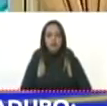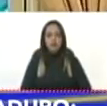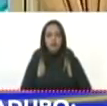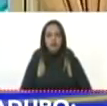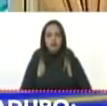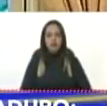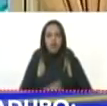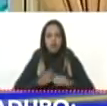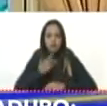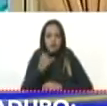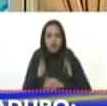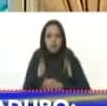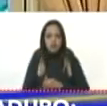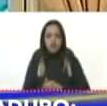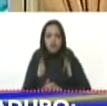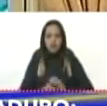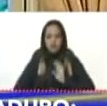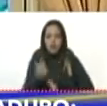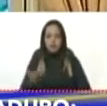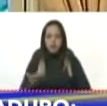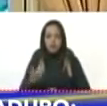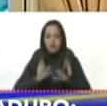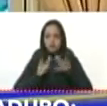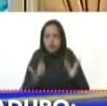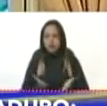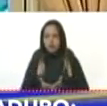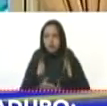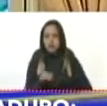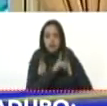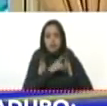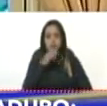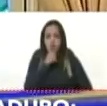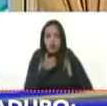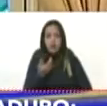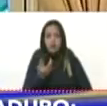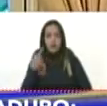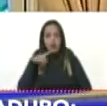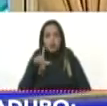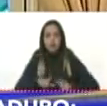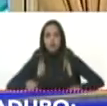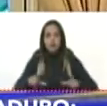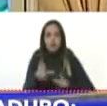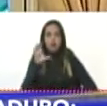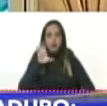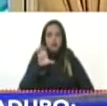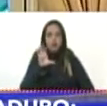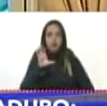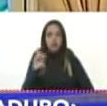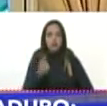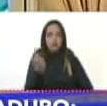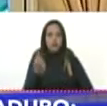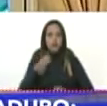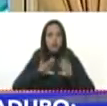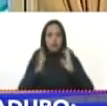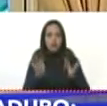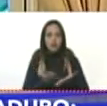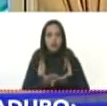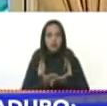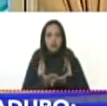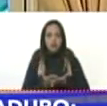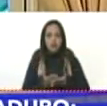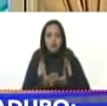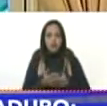Estos programas son únicos en el mundo. No existen en otro lugar del mundo. Son únicos en el mundo, como la reconoce la